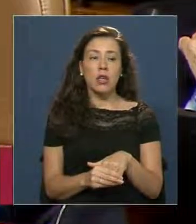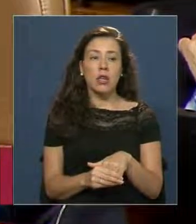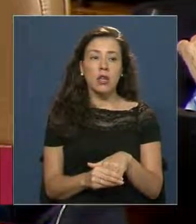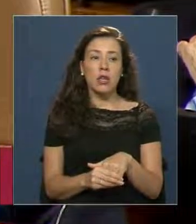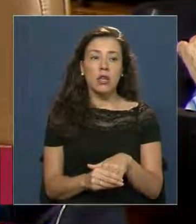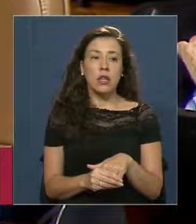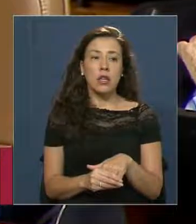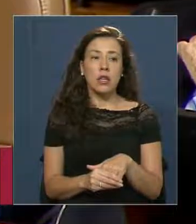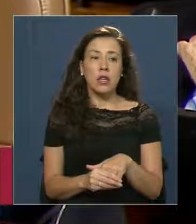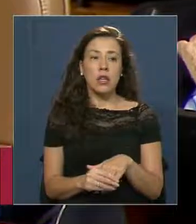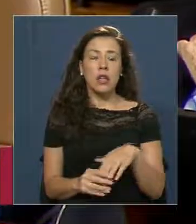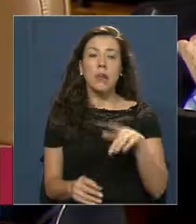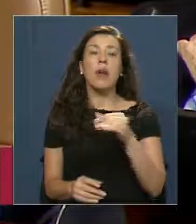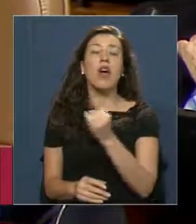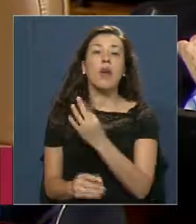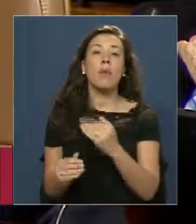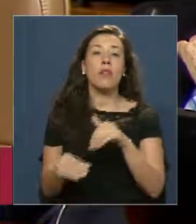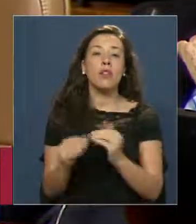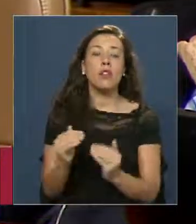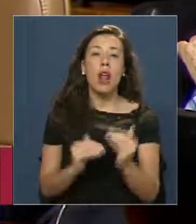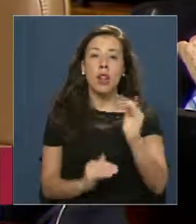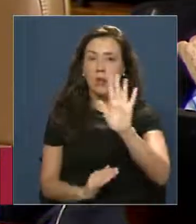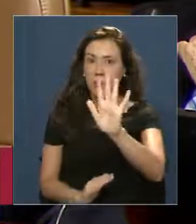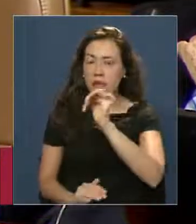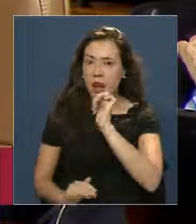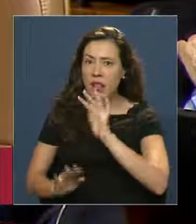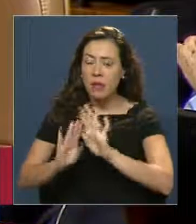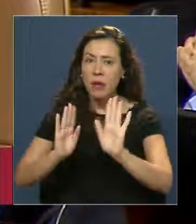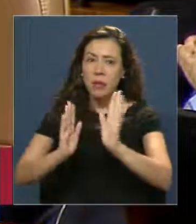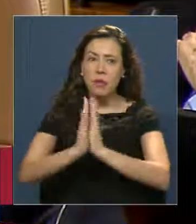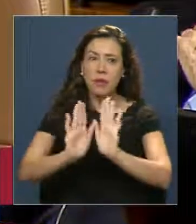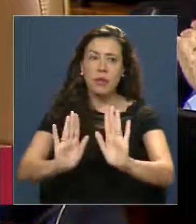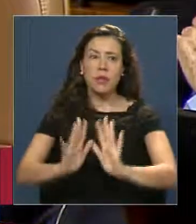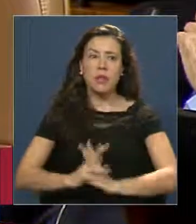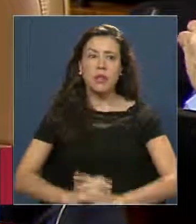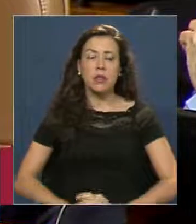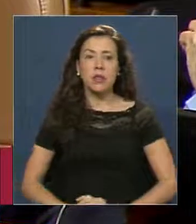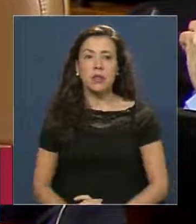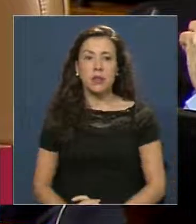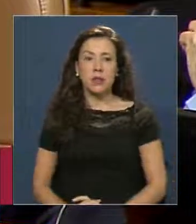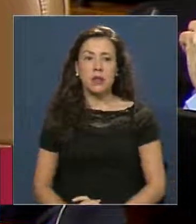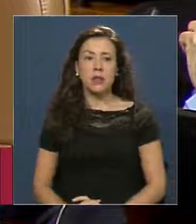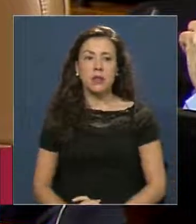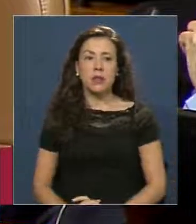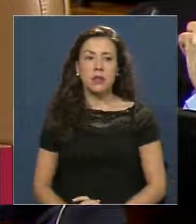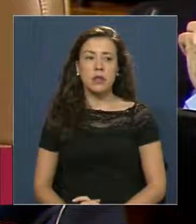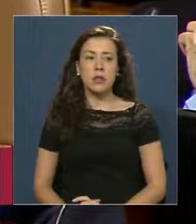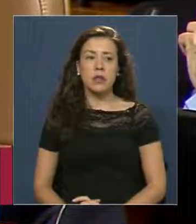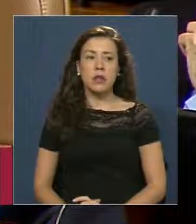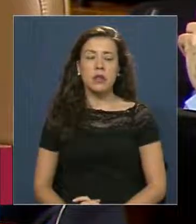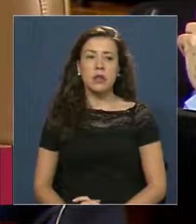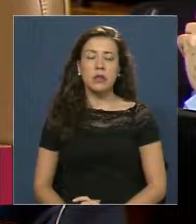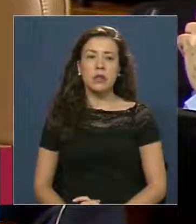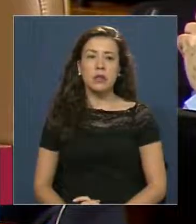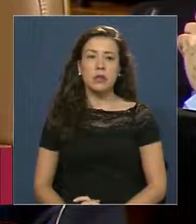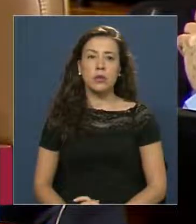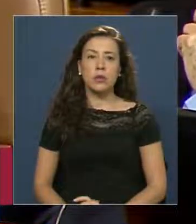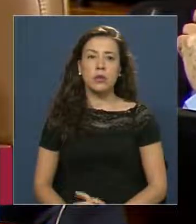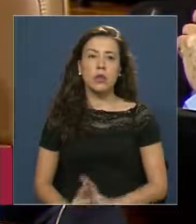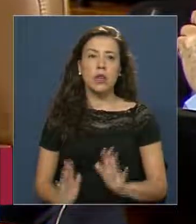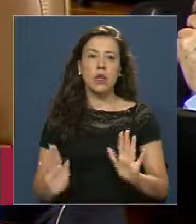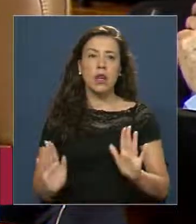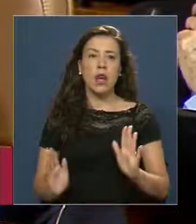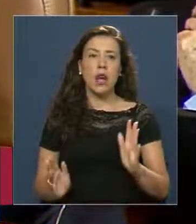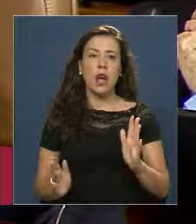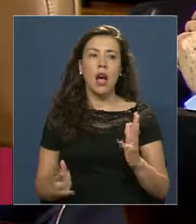quórum calificado. Pero déjeme terminar. Por favor, silencio. Por lo tanto, yo soy... O sea, aquí